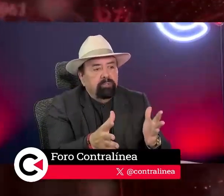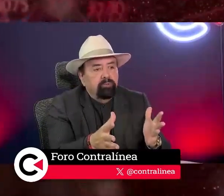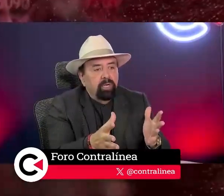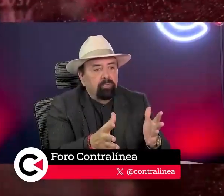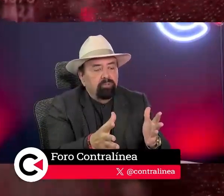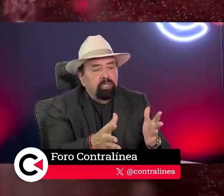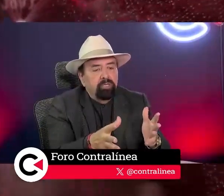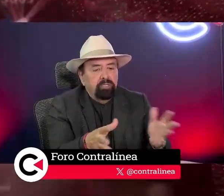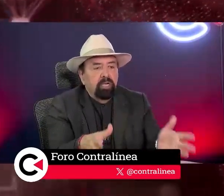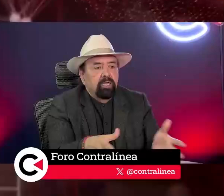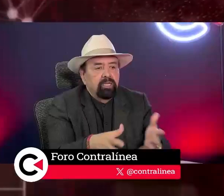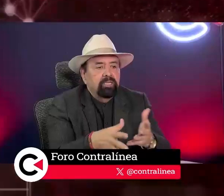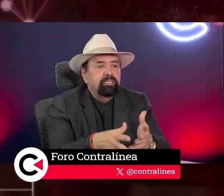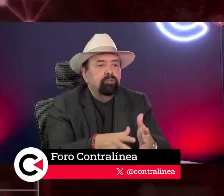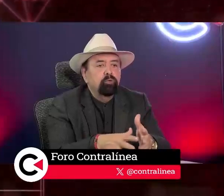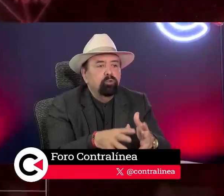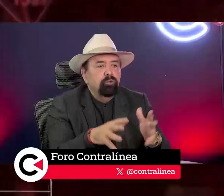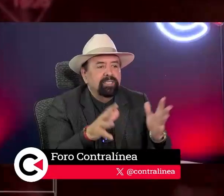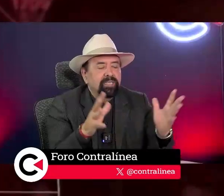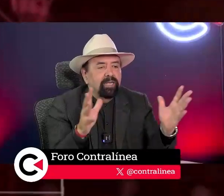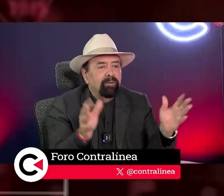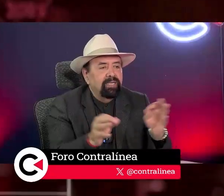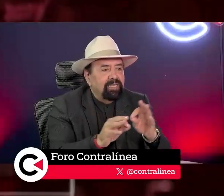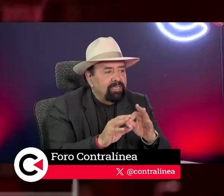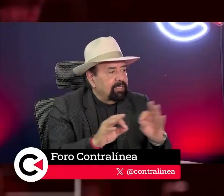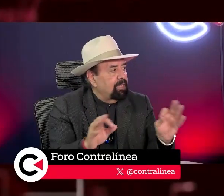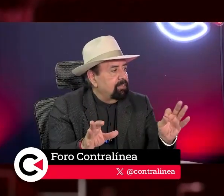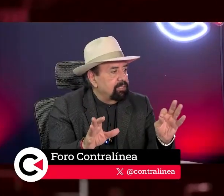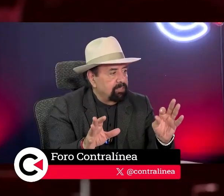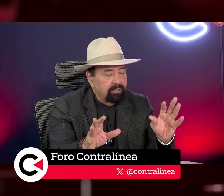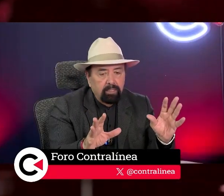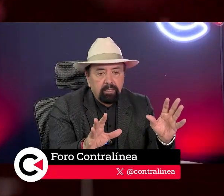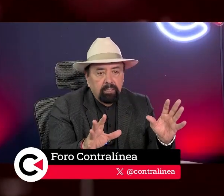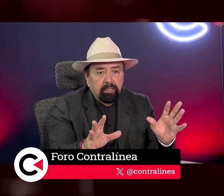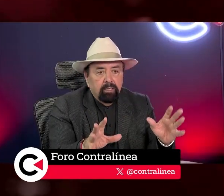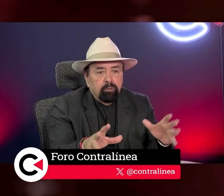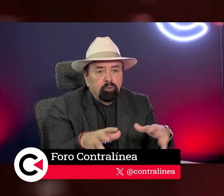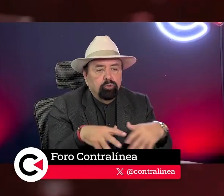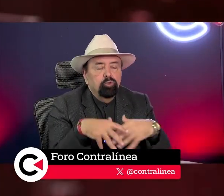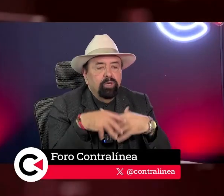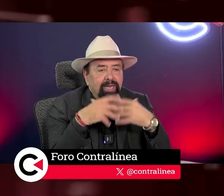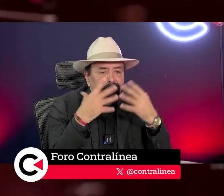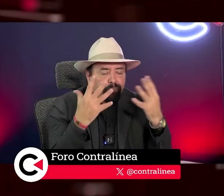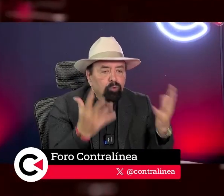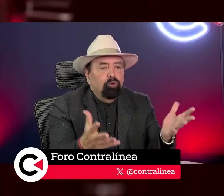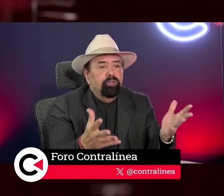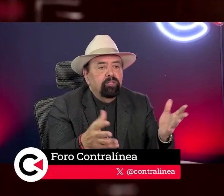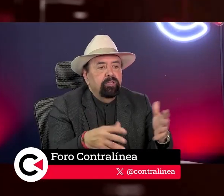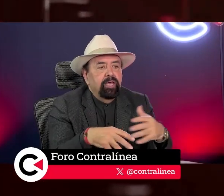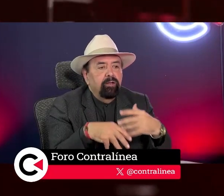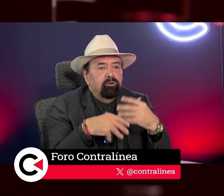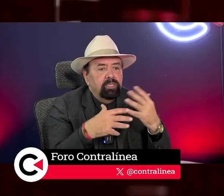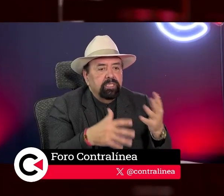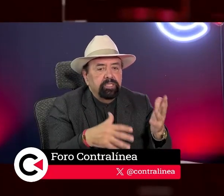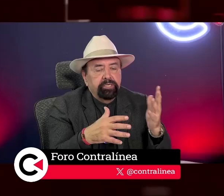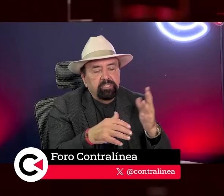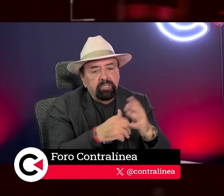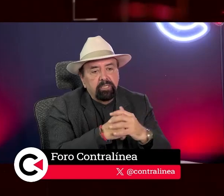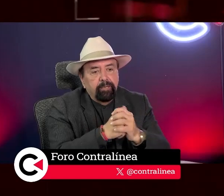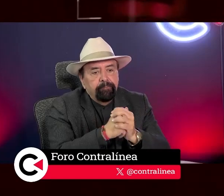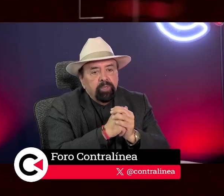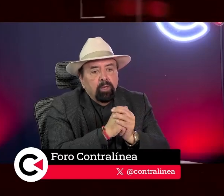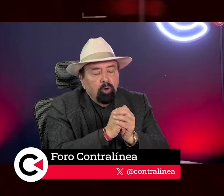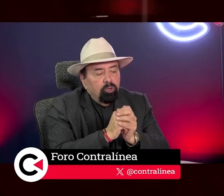capturabas a los líderes y las estructuras quedaban intactas. con su gran flujo de dinero,